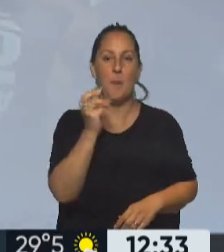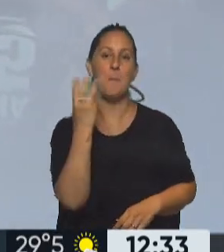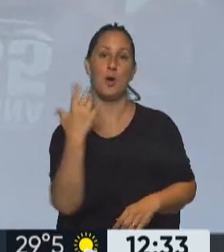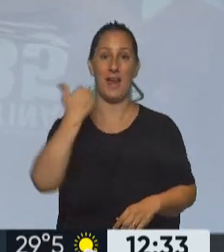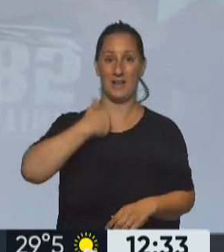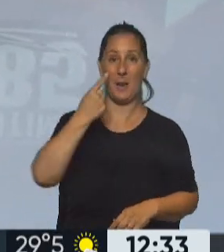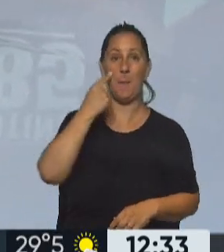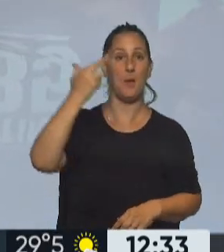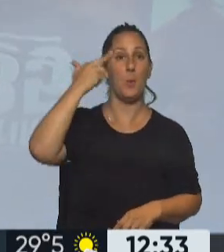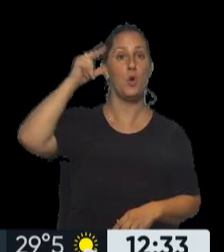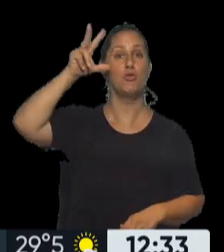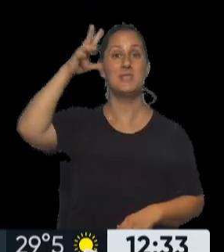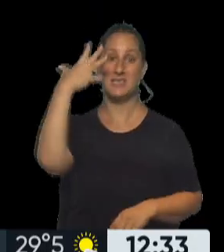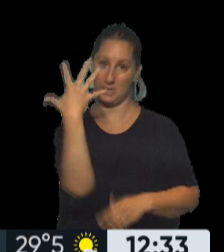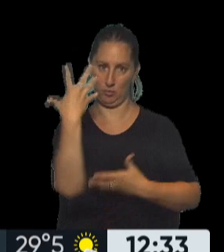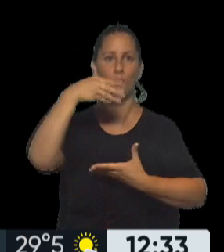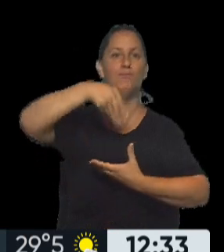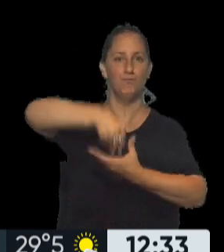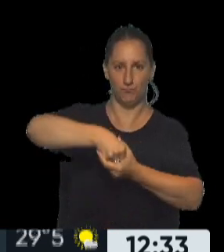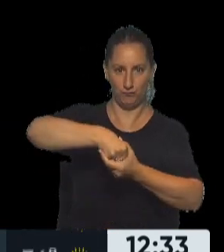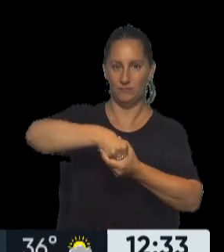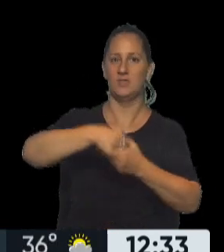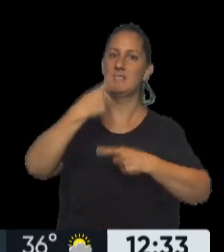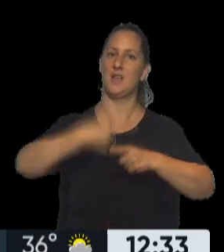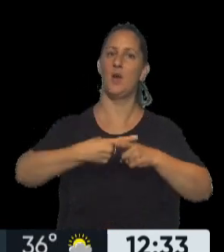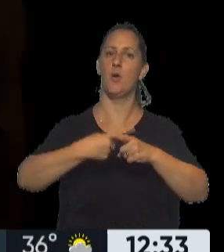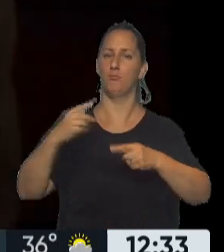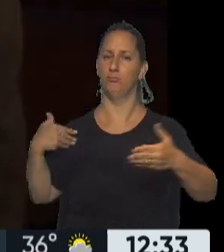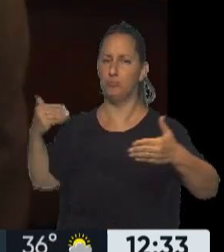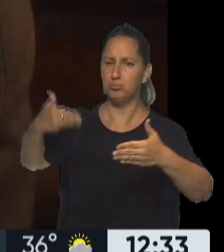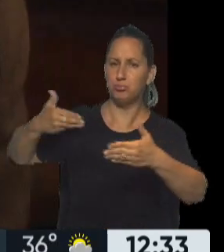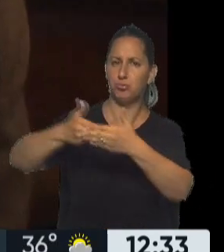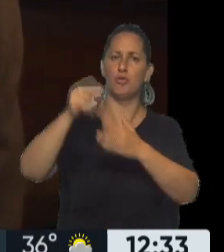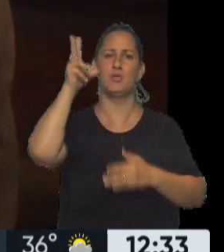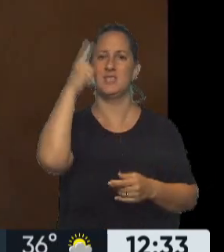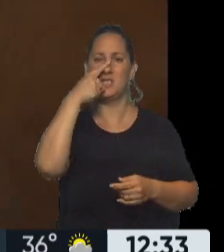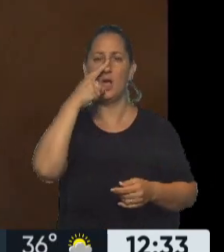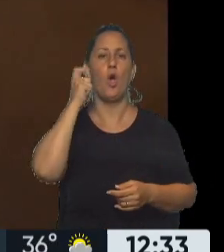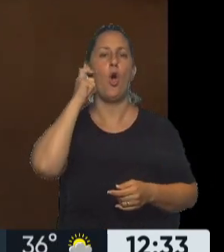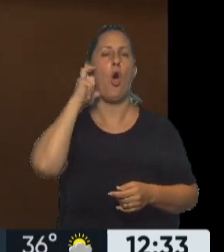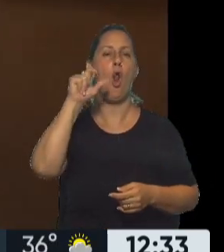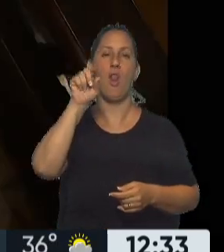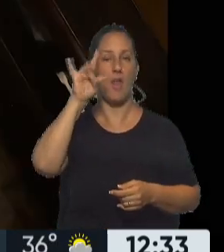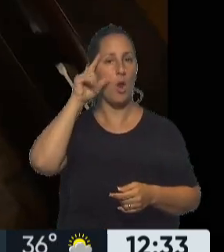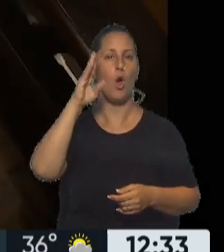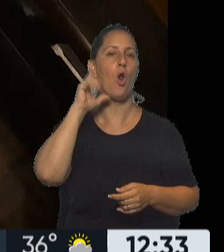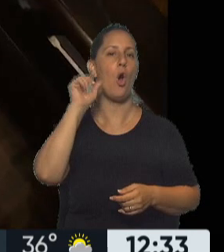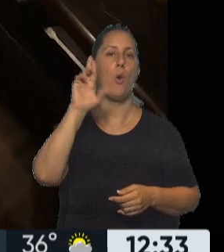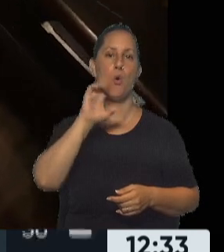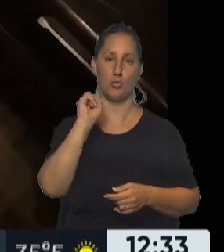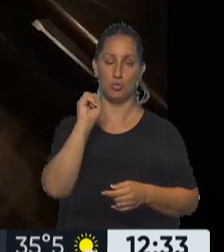Argentina 1985 es parte de lo que va a ser la ceremonia número 80 de los Golden Globe Awards. Los Globos de